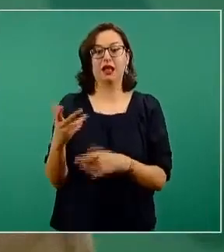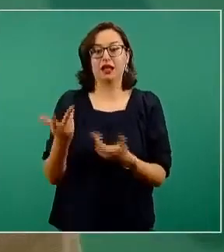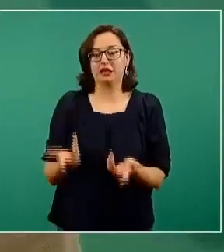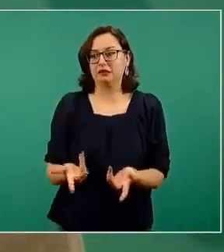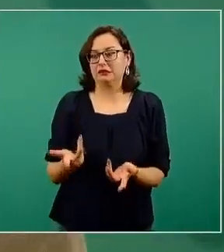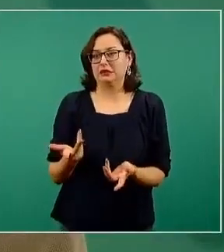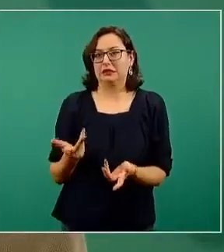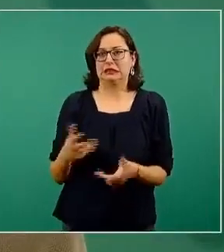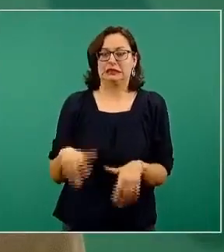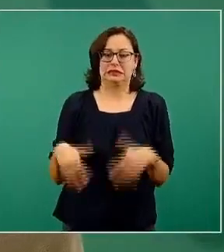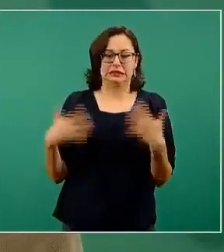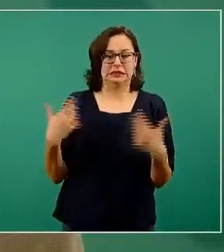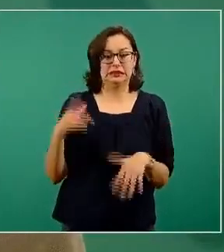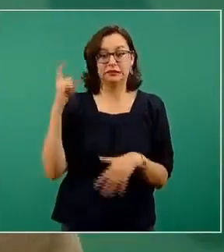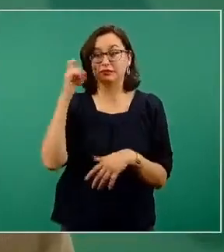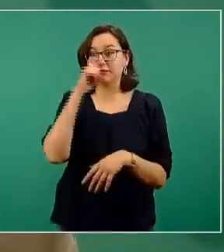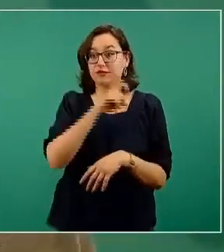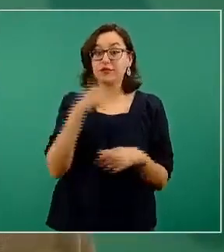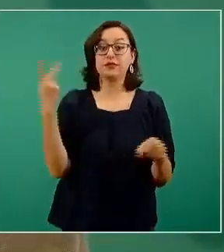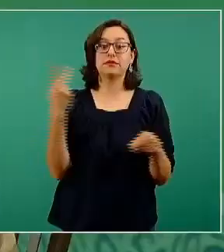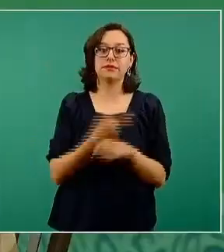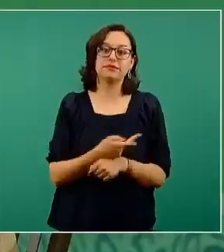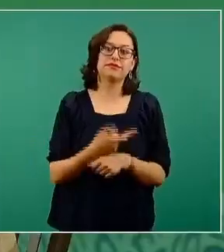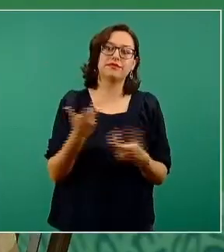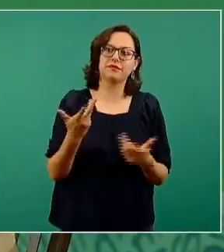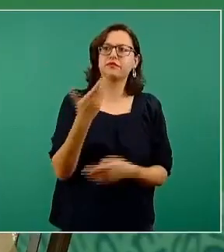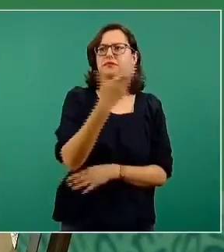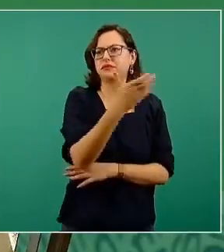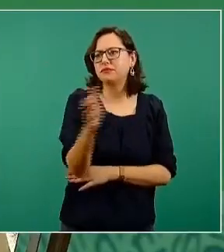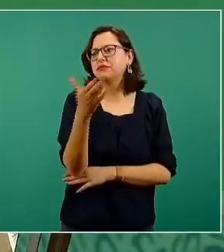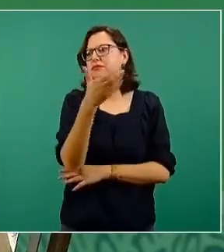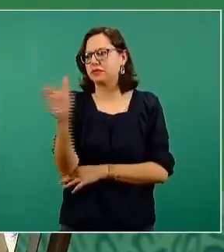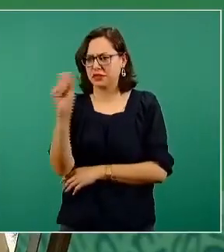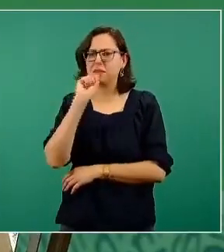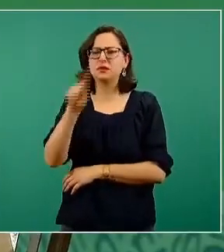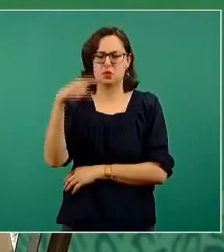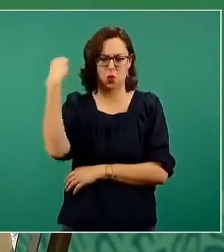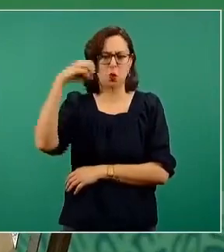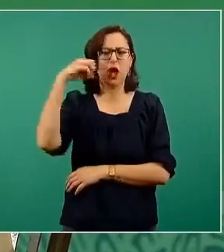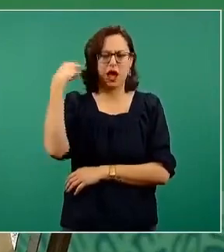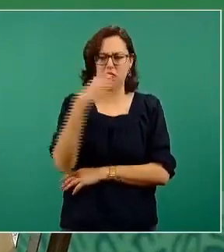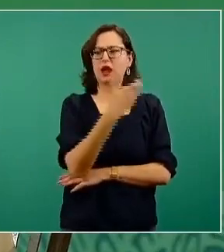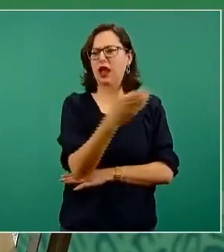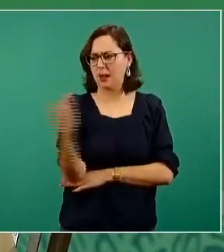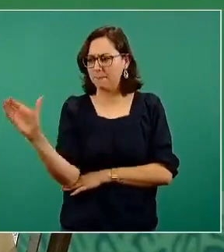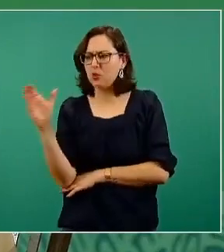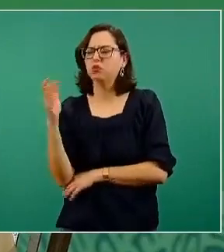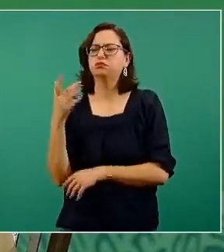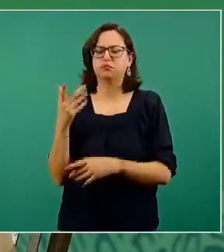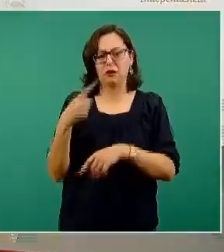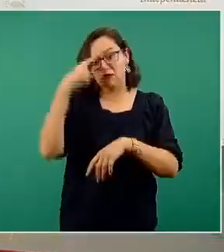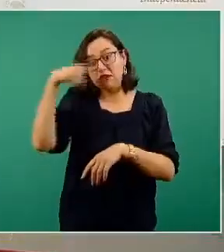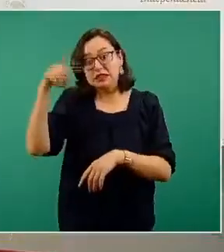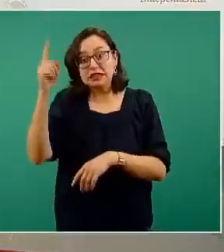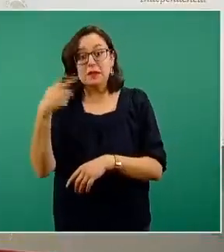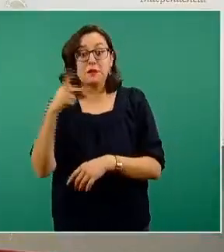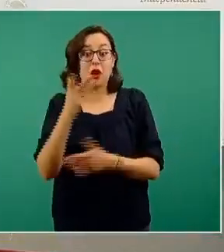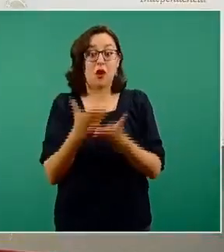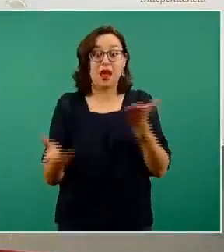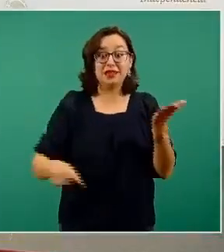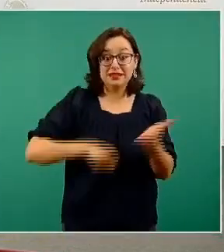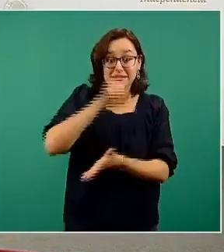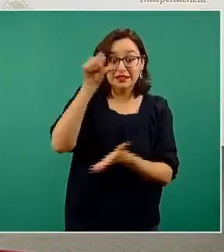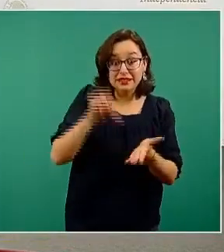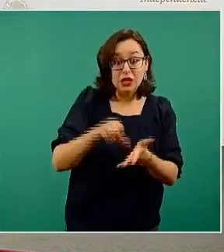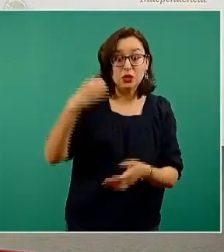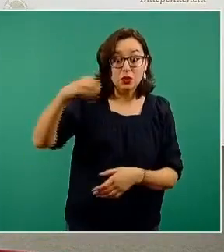vacunando en municipios más rurales, y esta es la primera vez que se vacuna en municipio urbano importante que en la capital de Oaxaca.